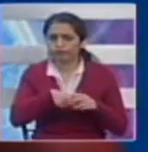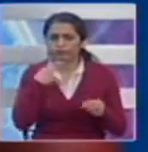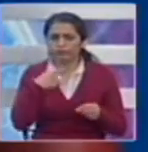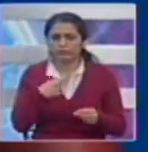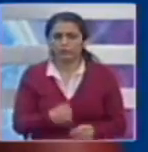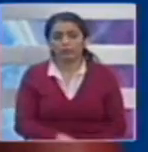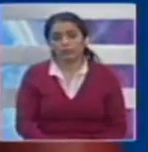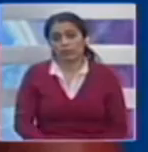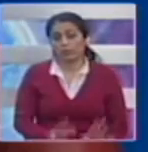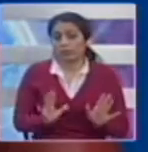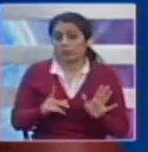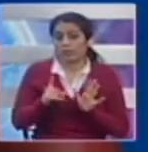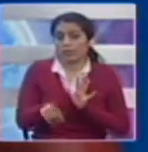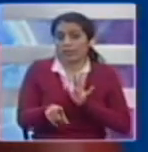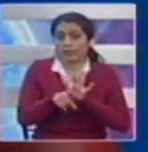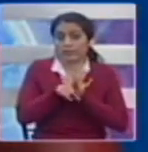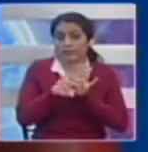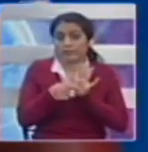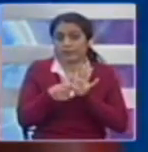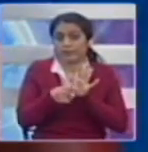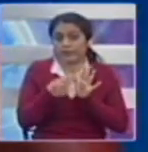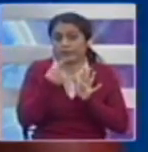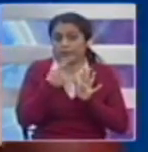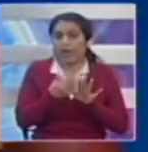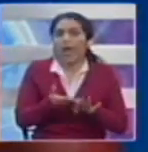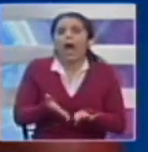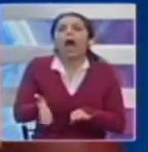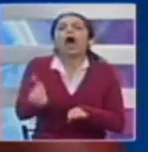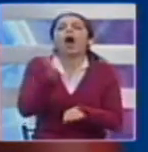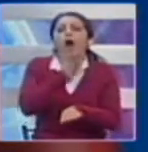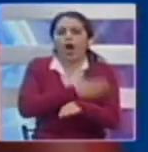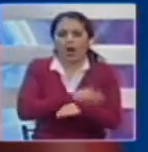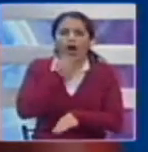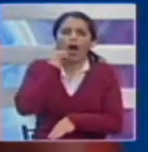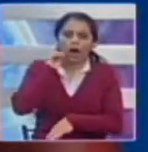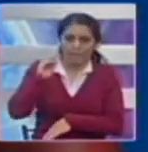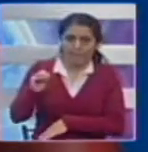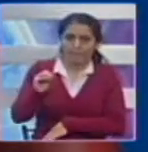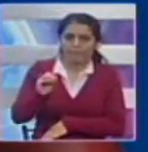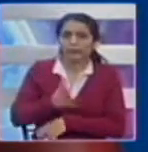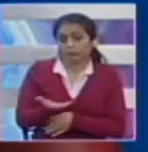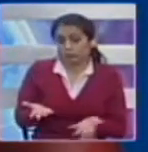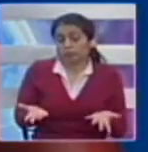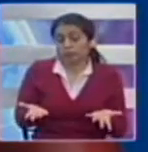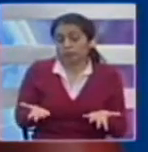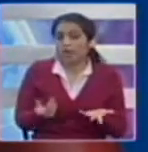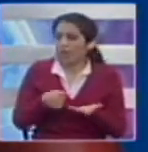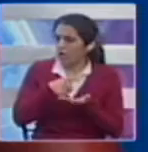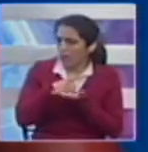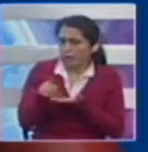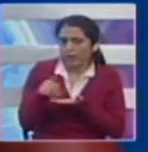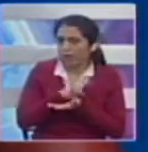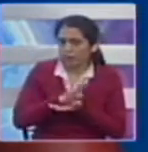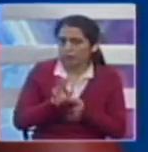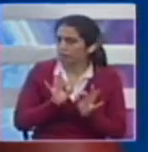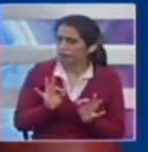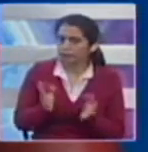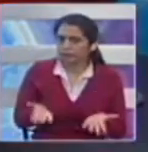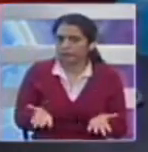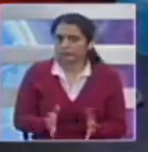no fueron separados y fueron previamente notificados, y se ha cancelado de acuerdo a lo que estima la ley.